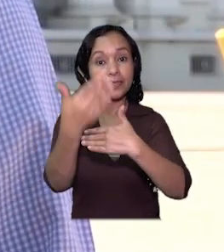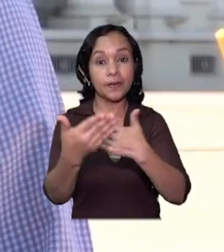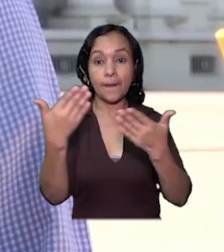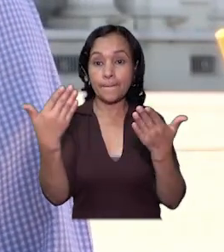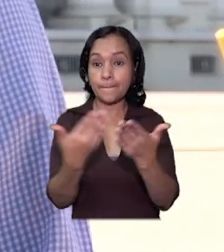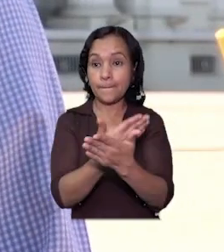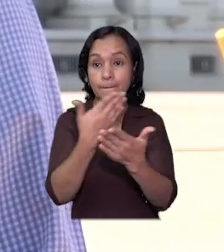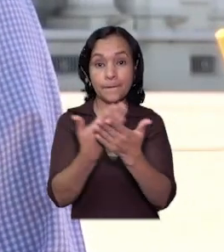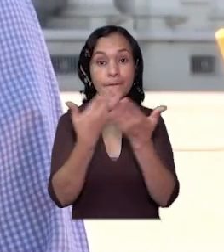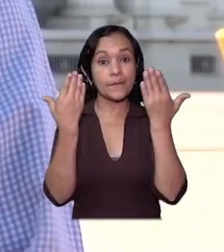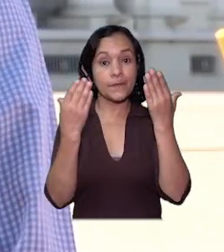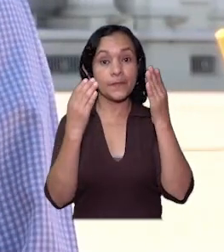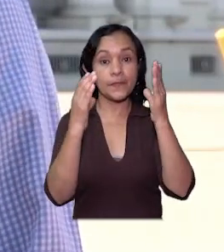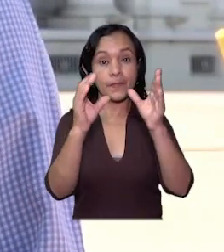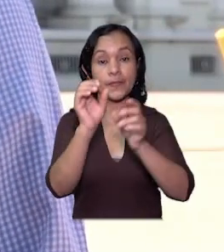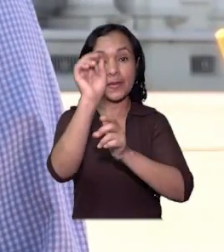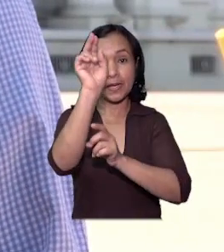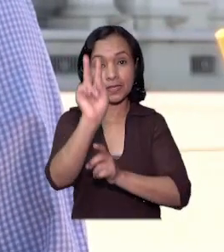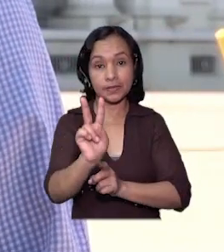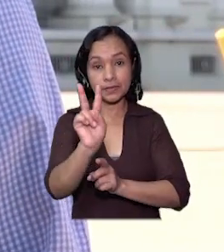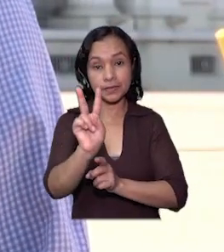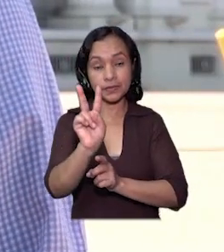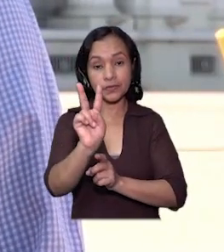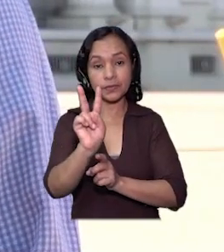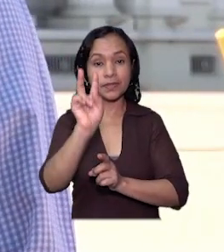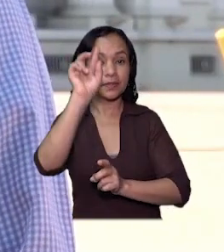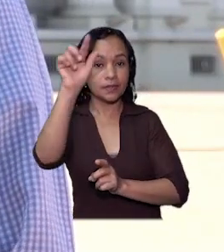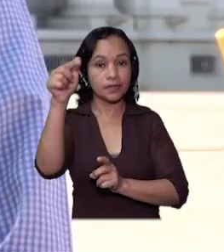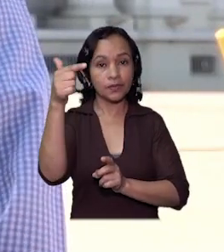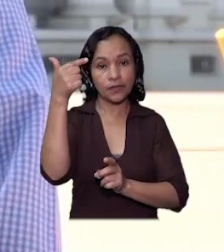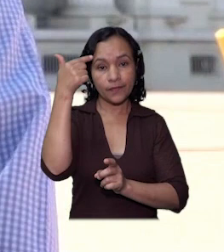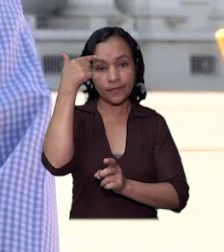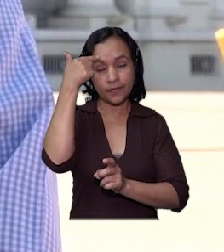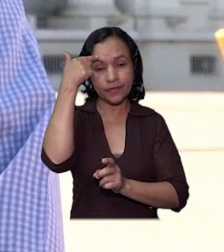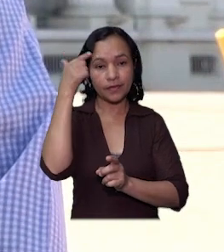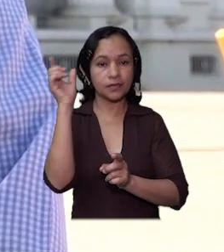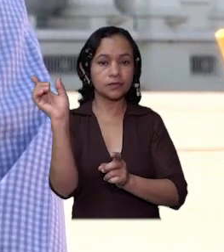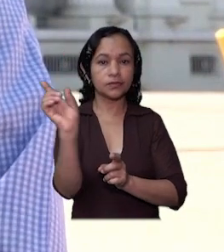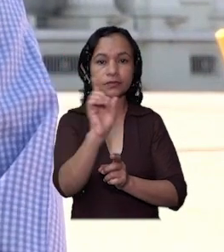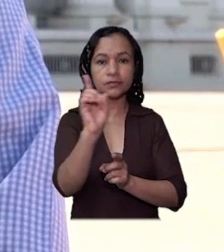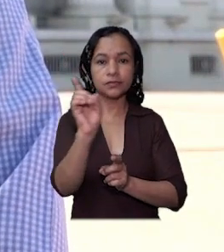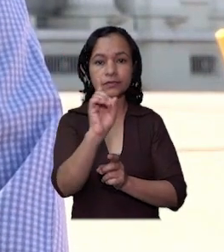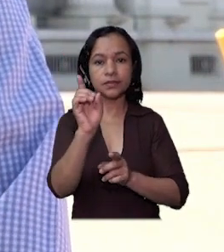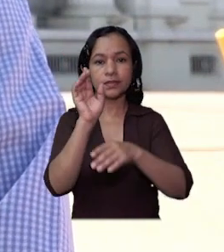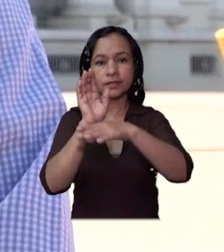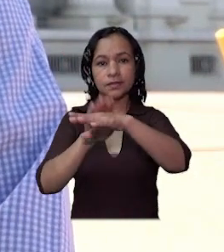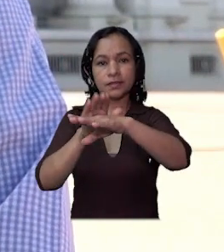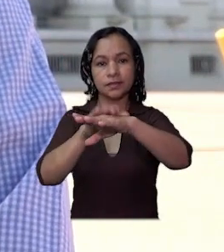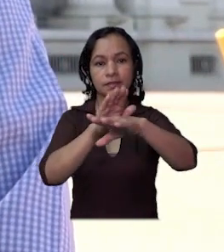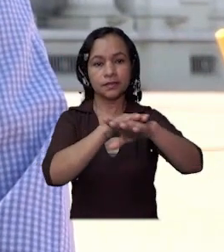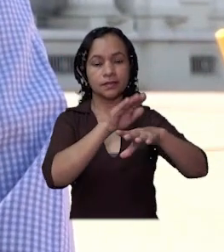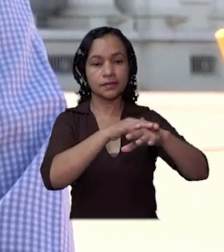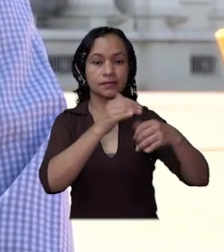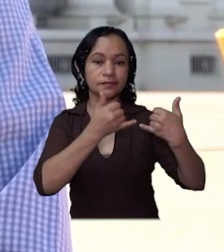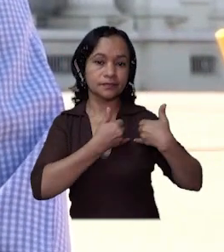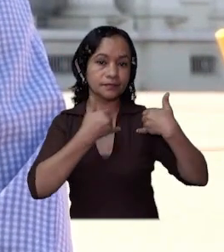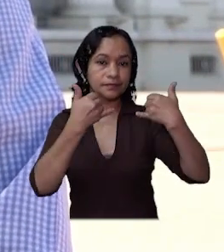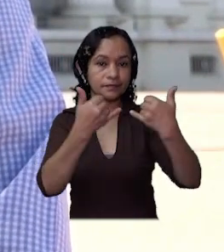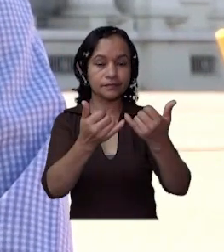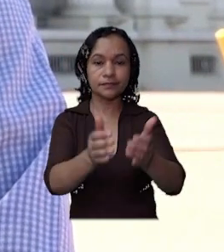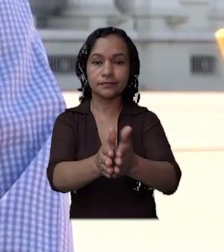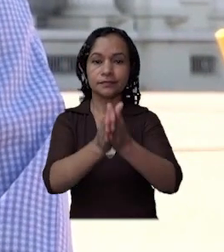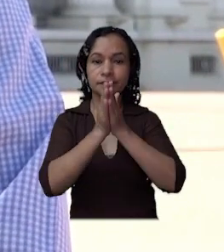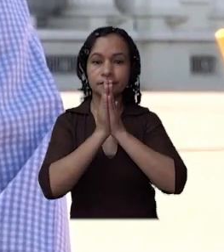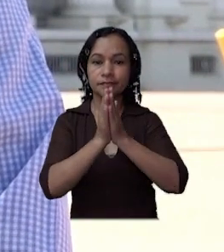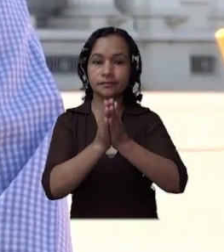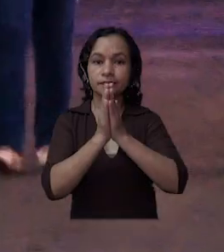nuevo ímpetu con la segunda etapa de nuestro gobierno revolucionario, donde se orienta a las instituciones a instalar